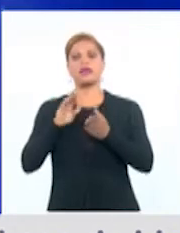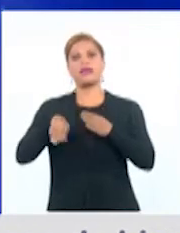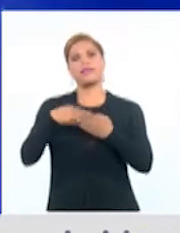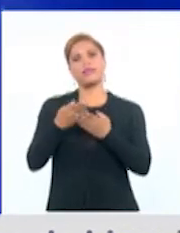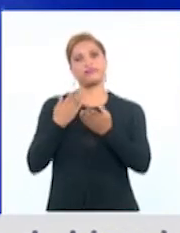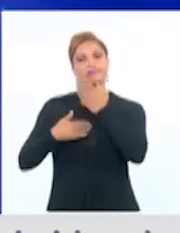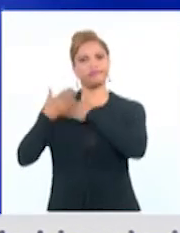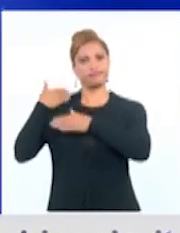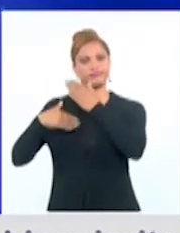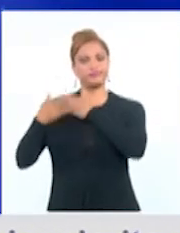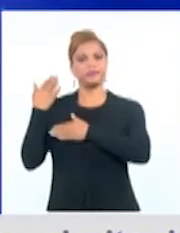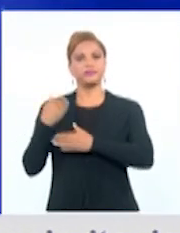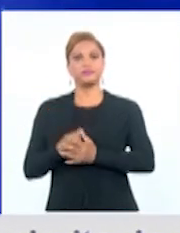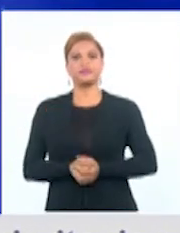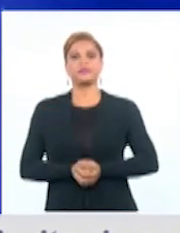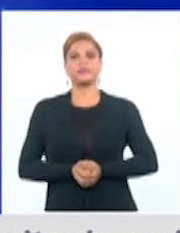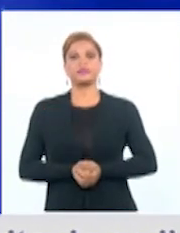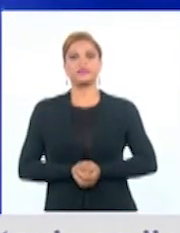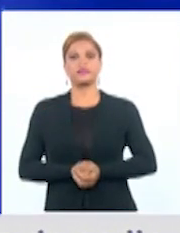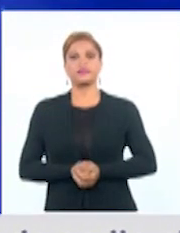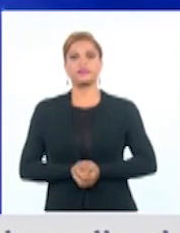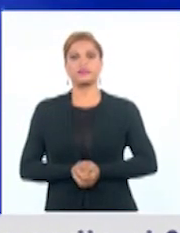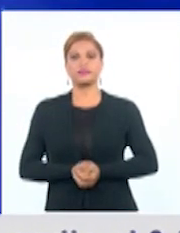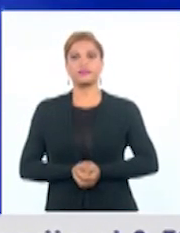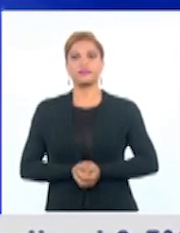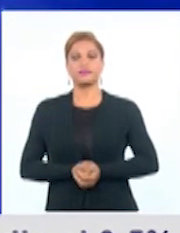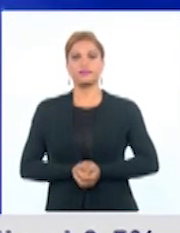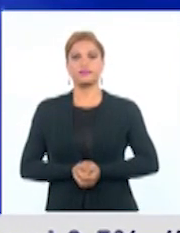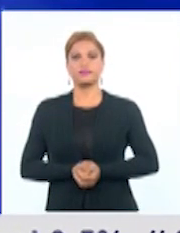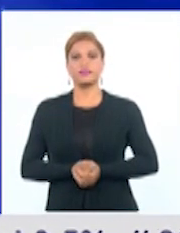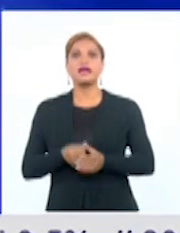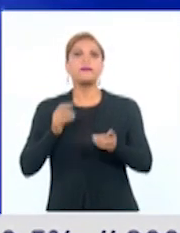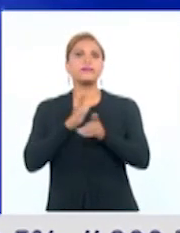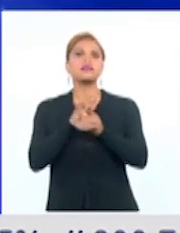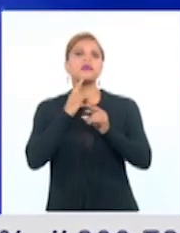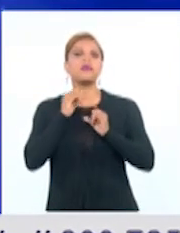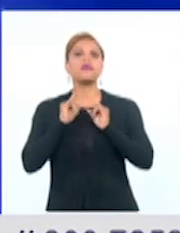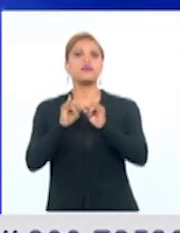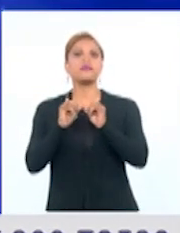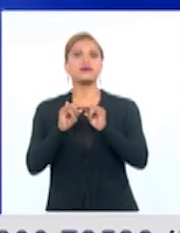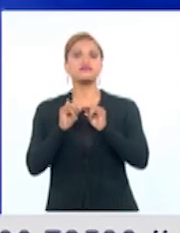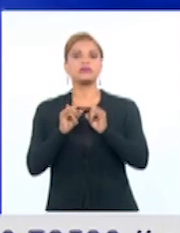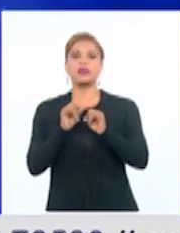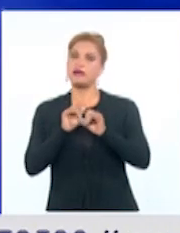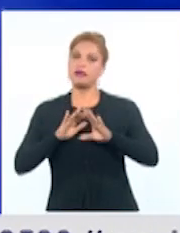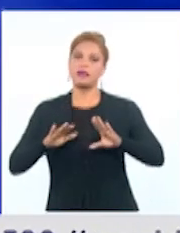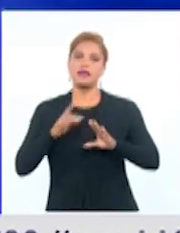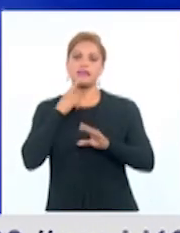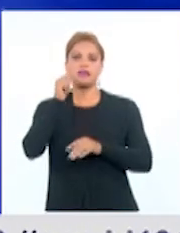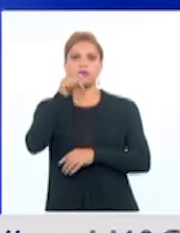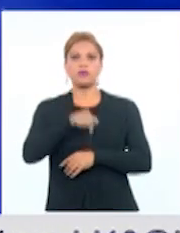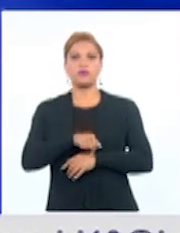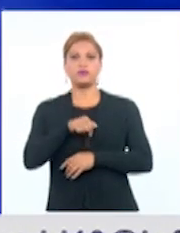Bueno, no comenzamos entonces con la información. Adelante usted, doctor. Del día de hoy.